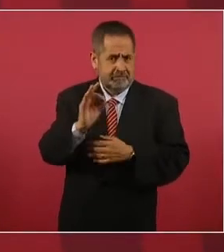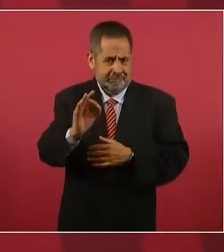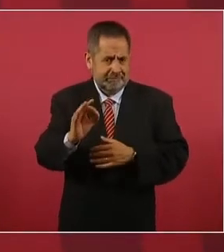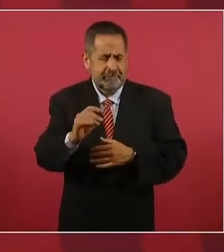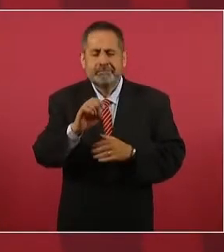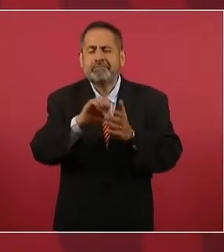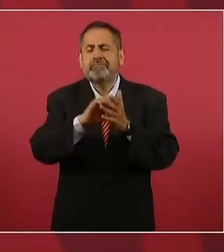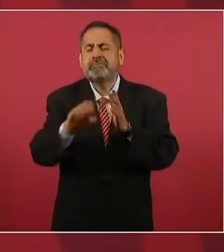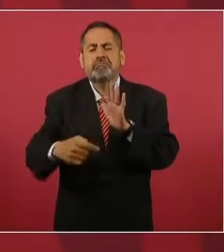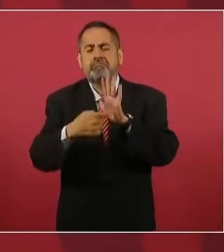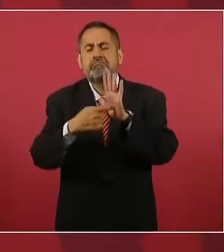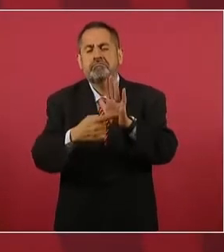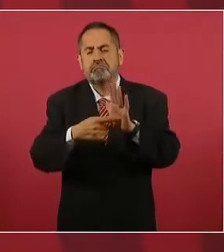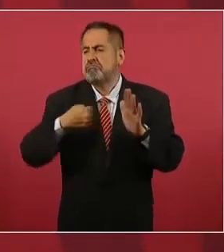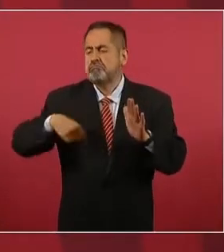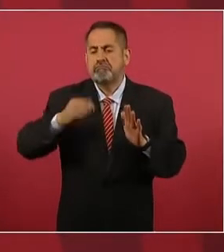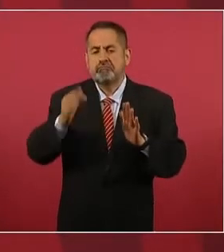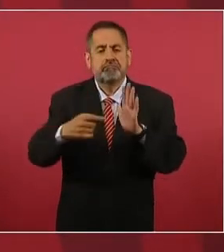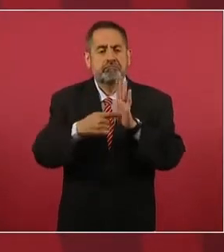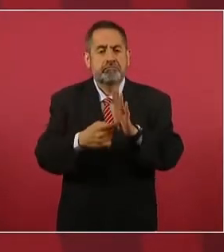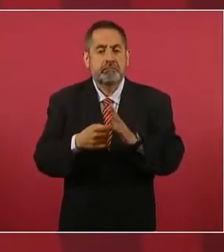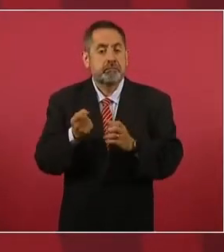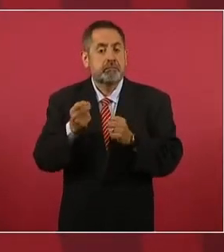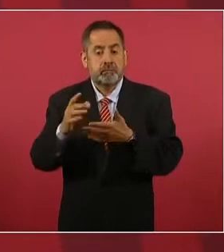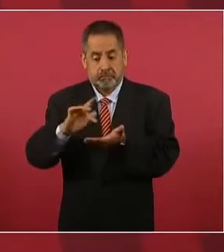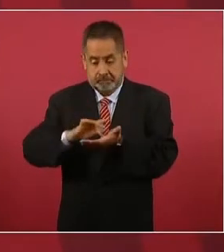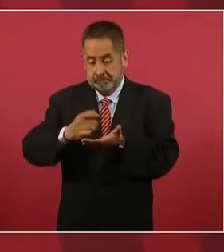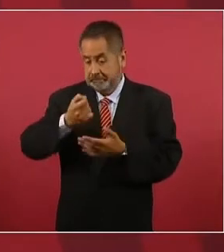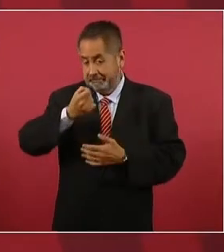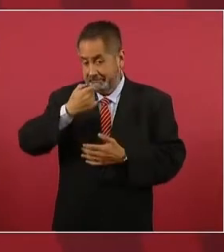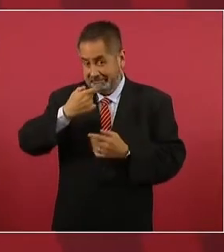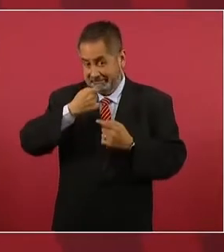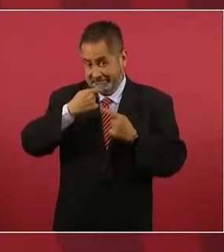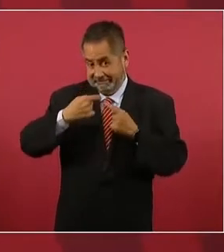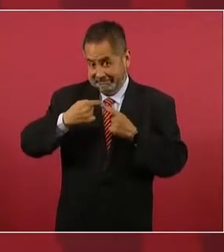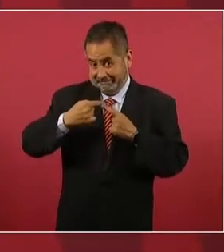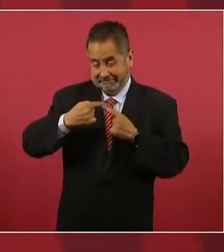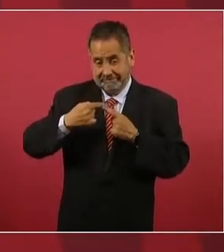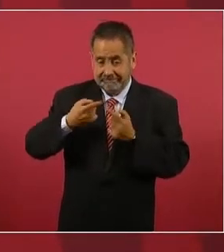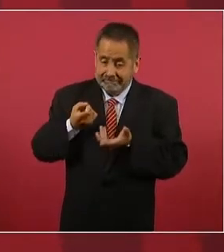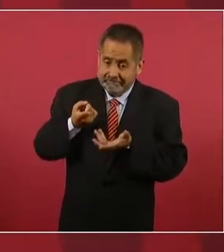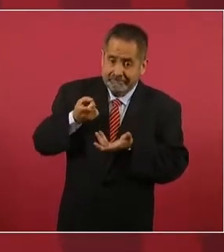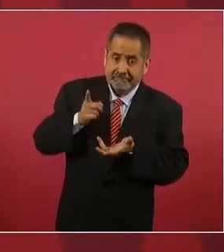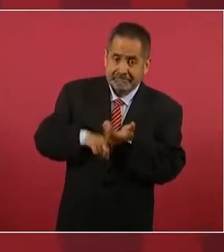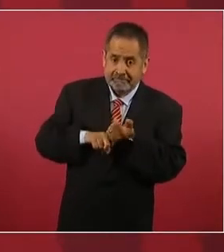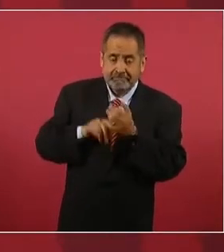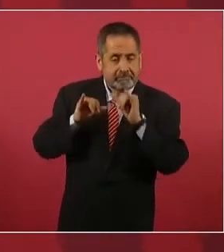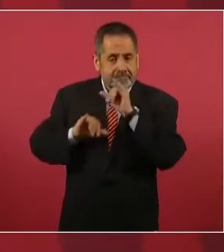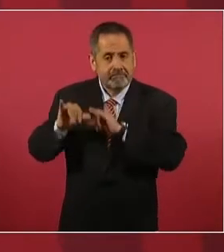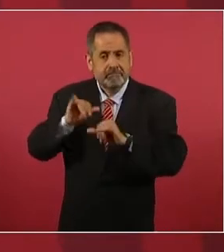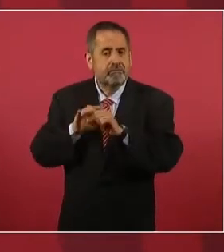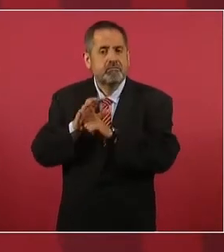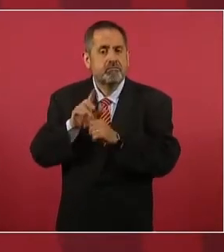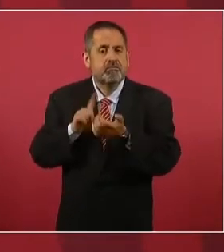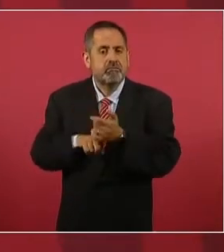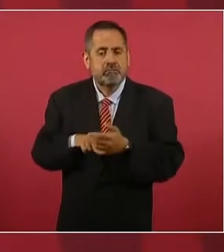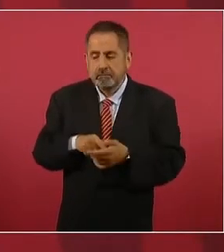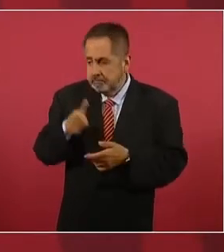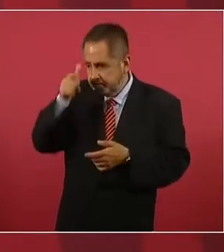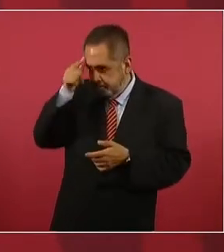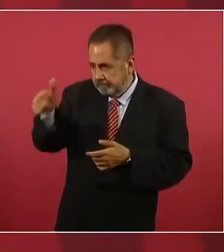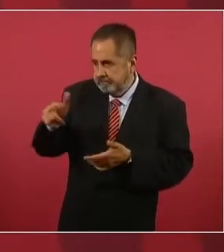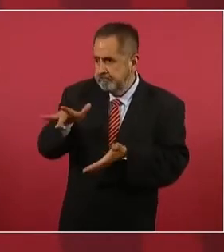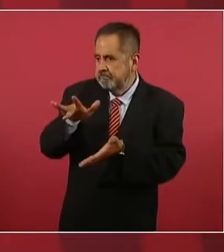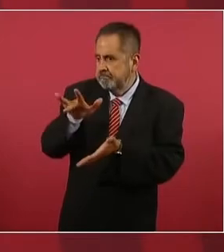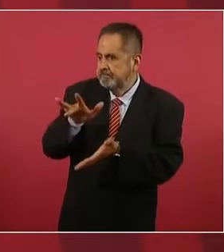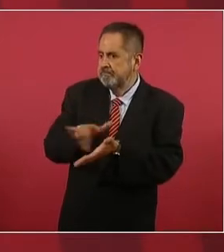como ejemplo, hay muchos medicamentos que su base real de química está en